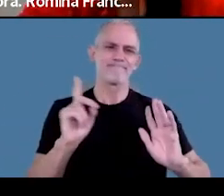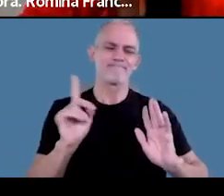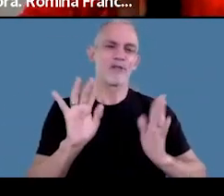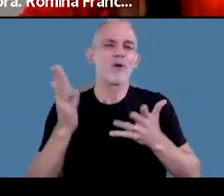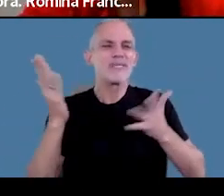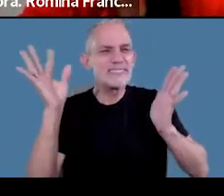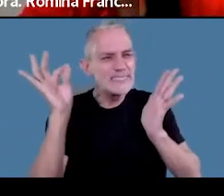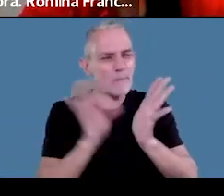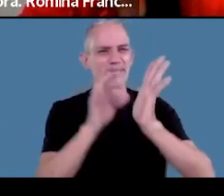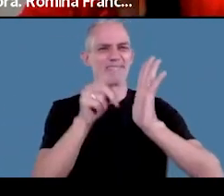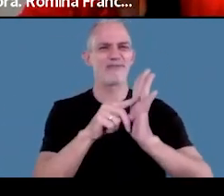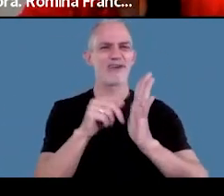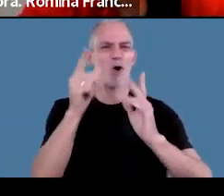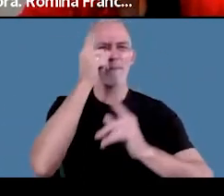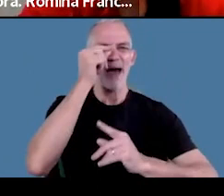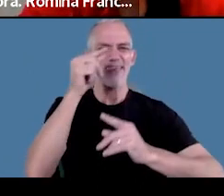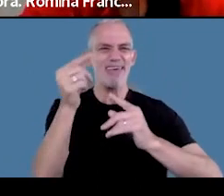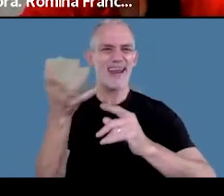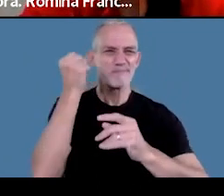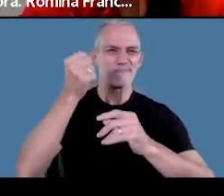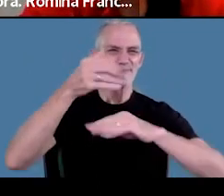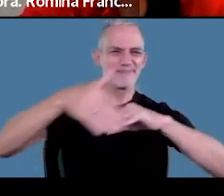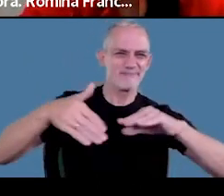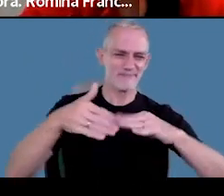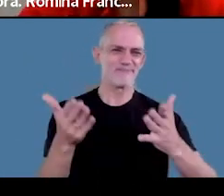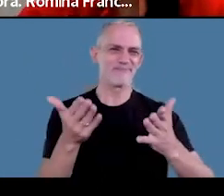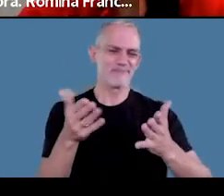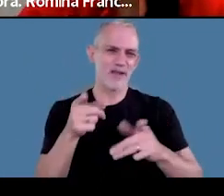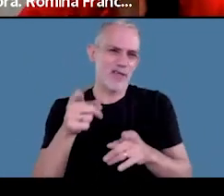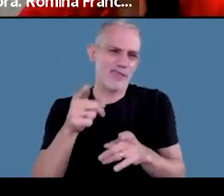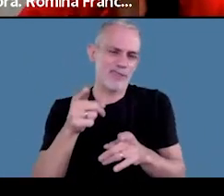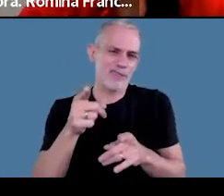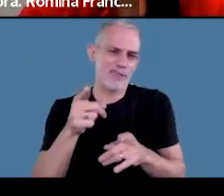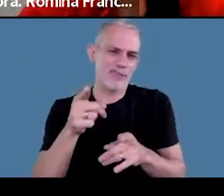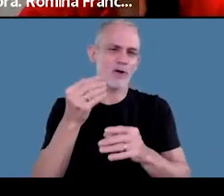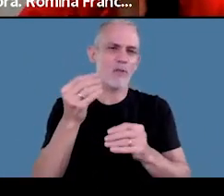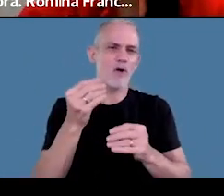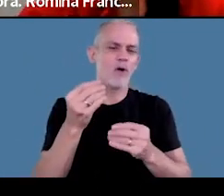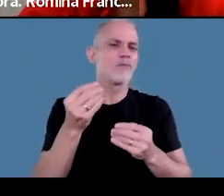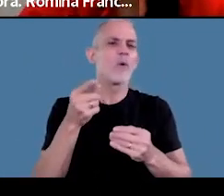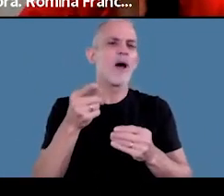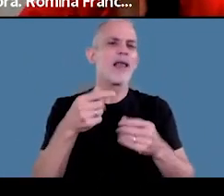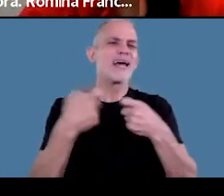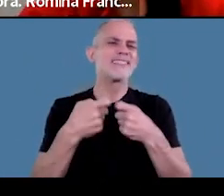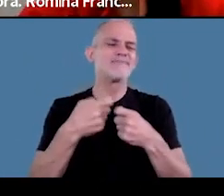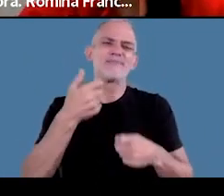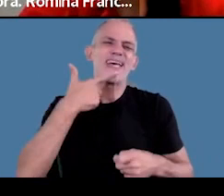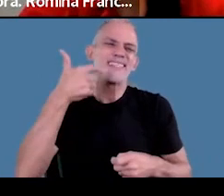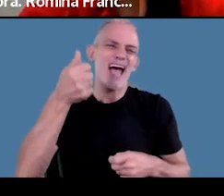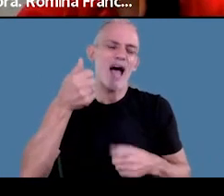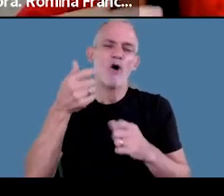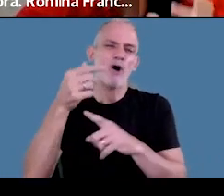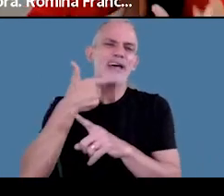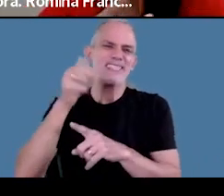un caso como muy específico, en general suelen llevarse cabeza de Sociedades Anónimas, SRL, pero